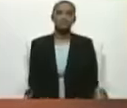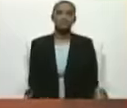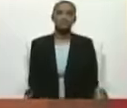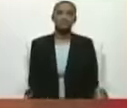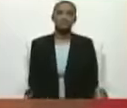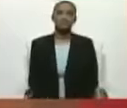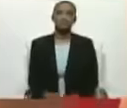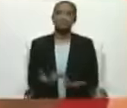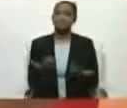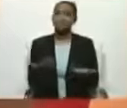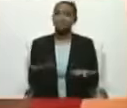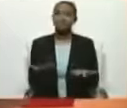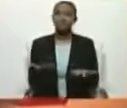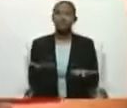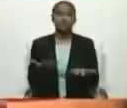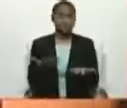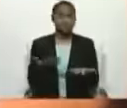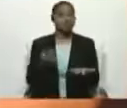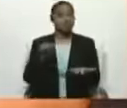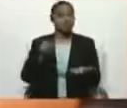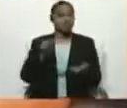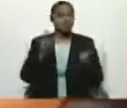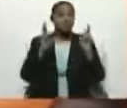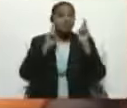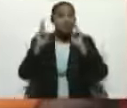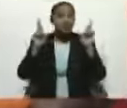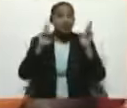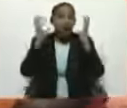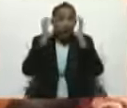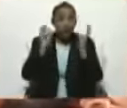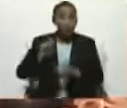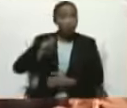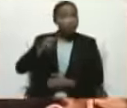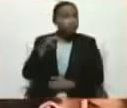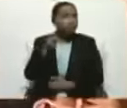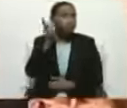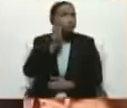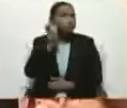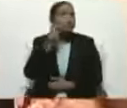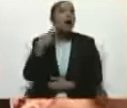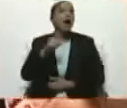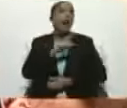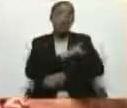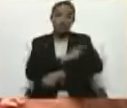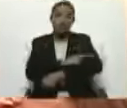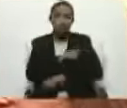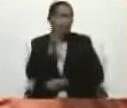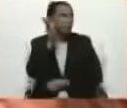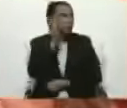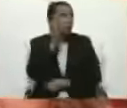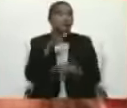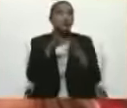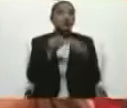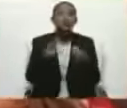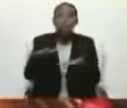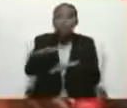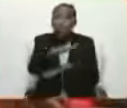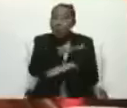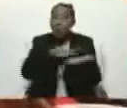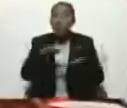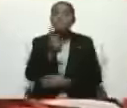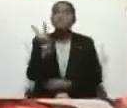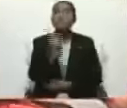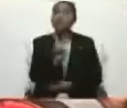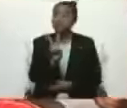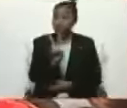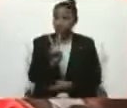no vayan a creer, la radio tiene una fuerza, ¿oyeron? La radio en el interior del país es una fuerza, no solo hay que